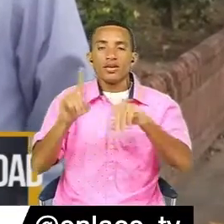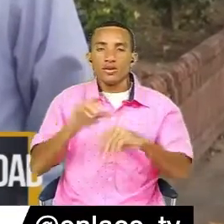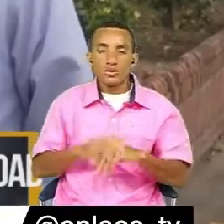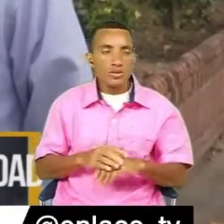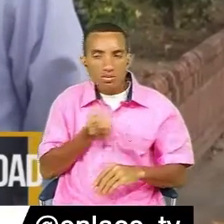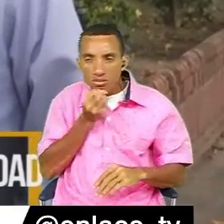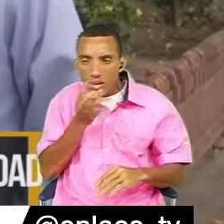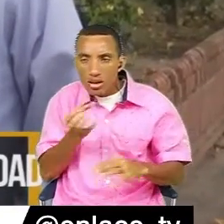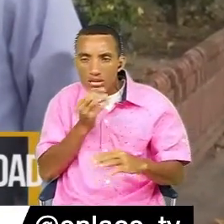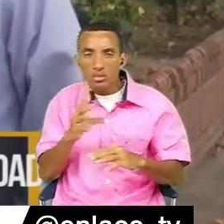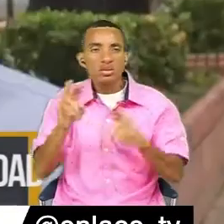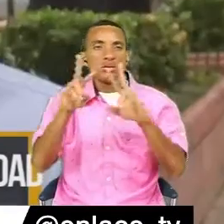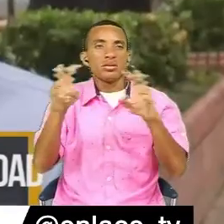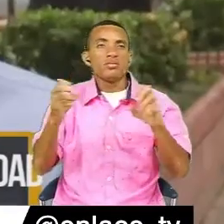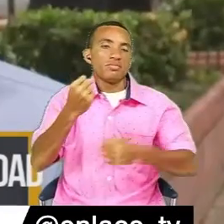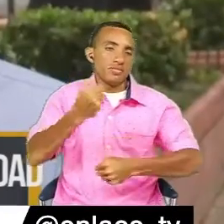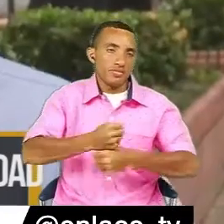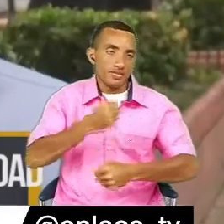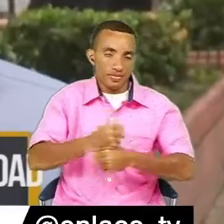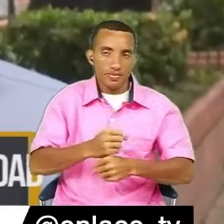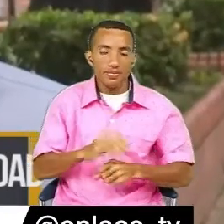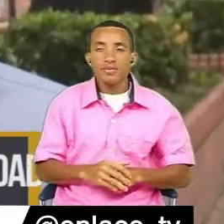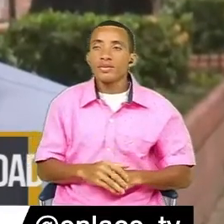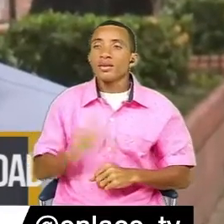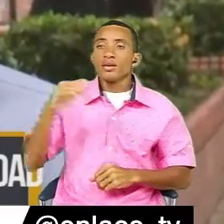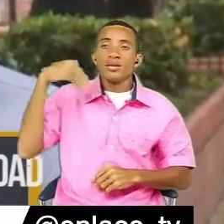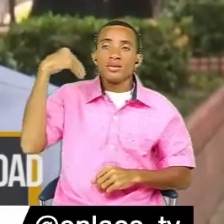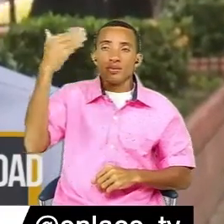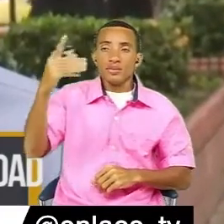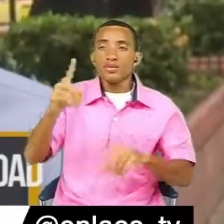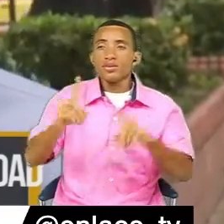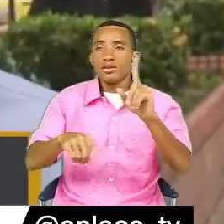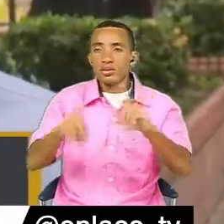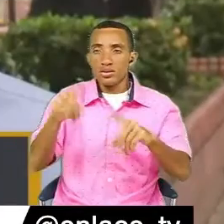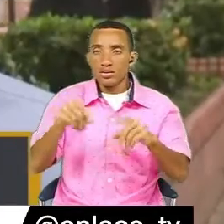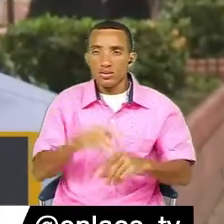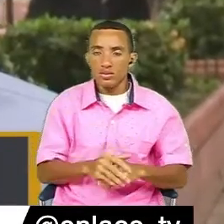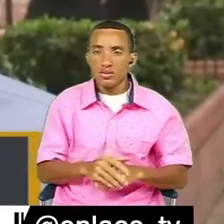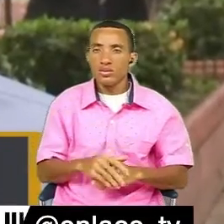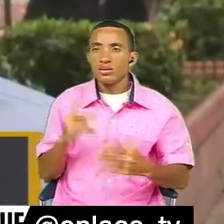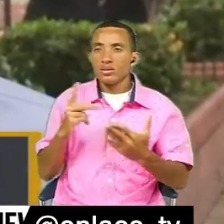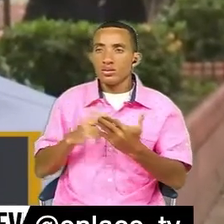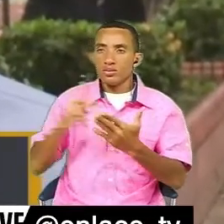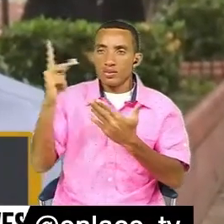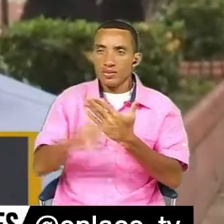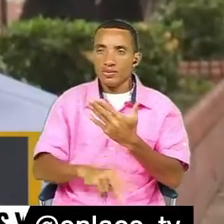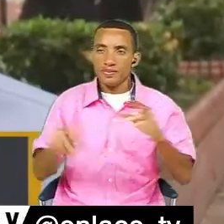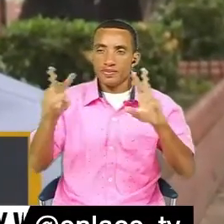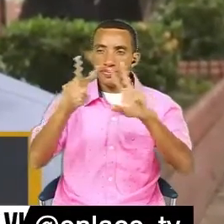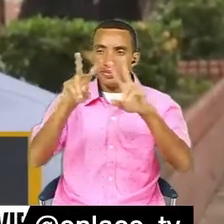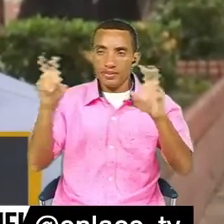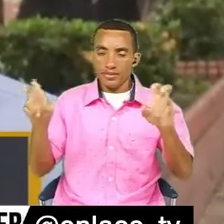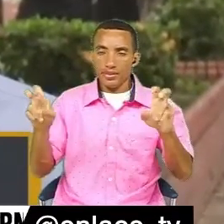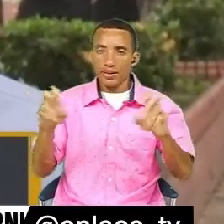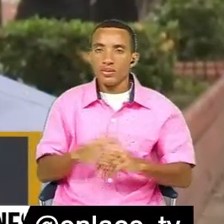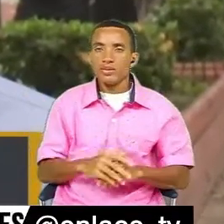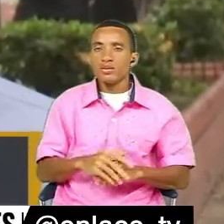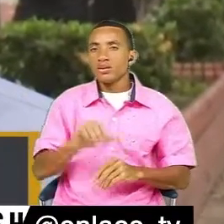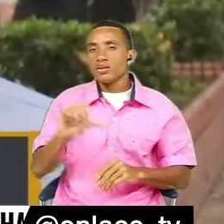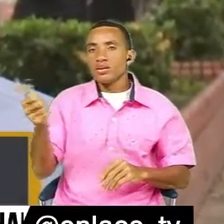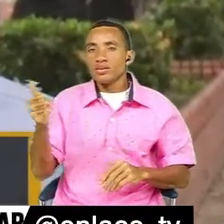el tema laboral. Y llega la amenaza posterior a las intervenciones que hemos hecho ante el proyecto con el tema de Construbicol, Masa y